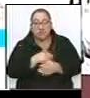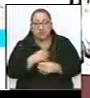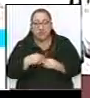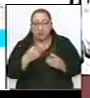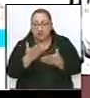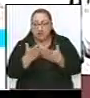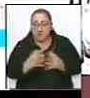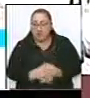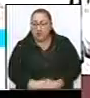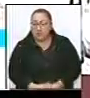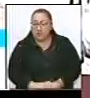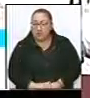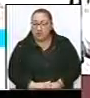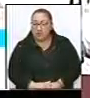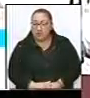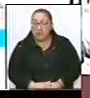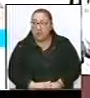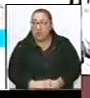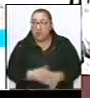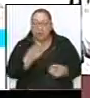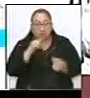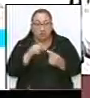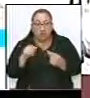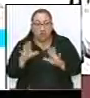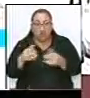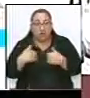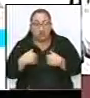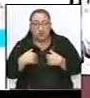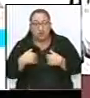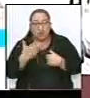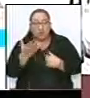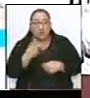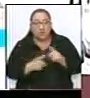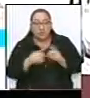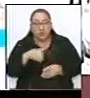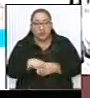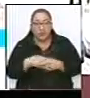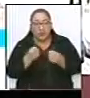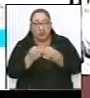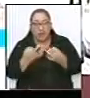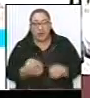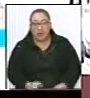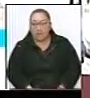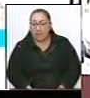solicitando, si tanta observación se tiene y obviamente requerimos del voto de la mayoría